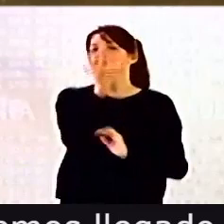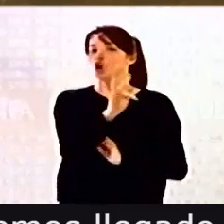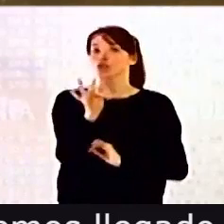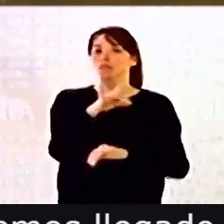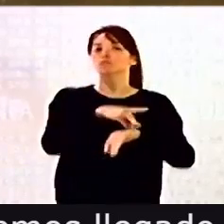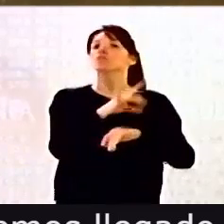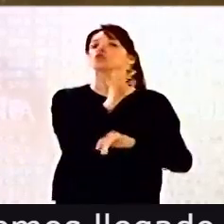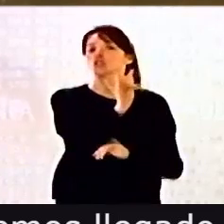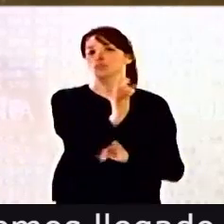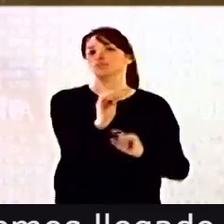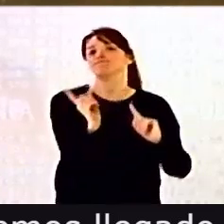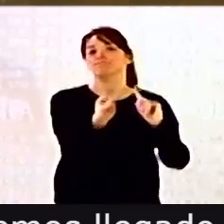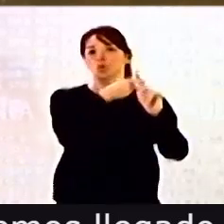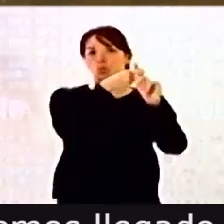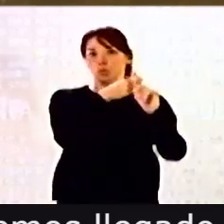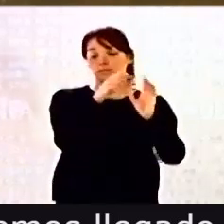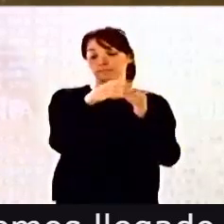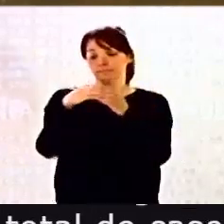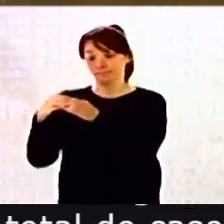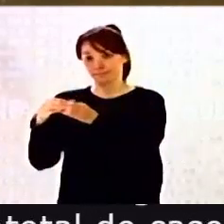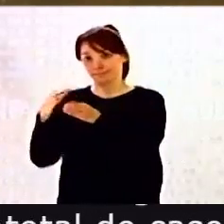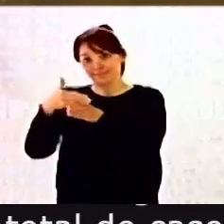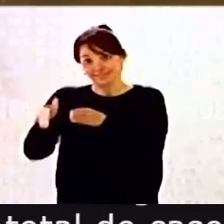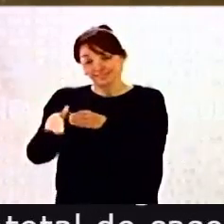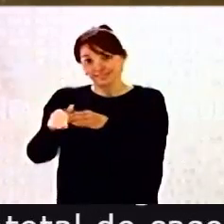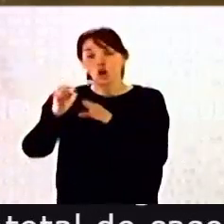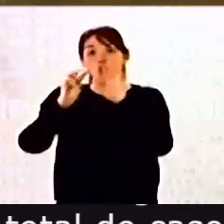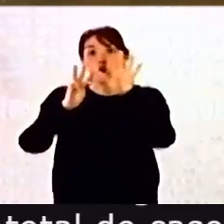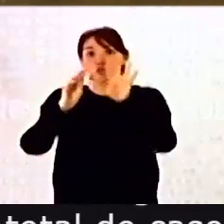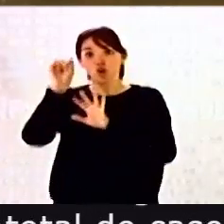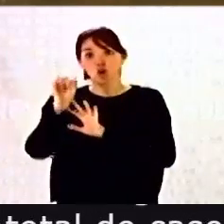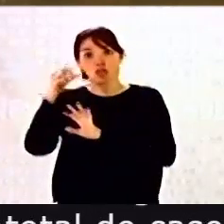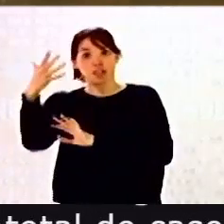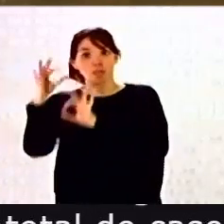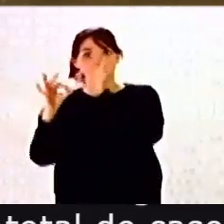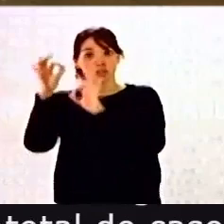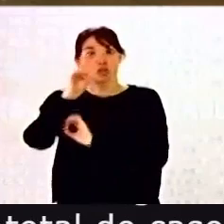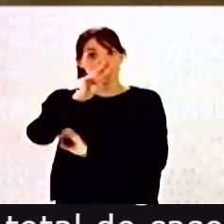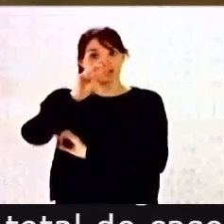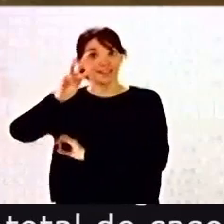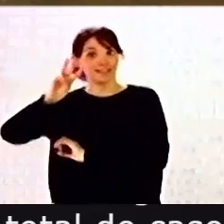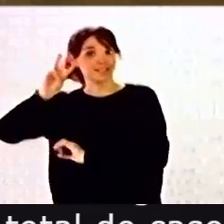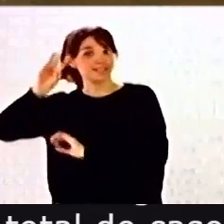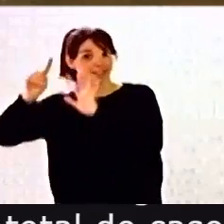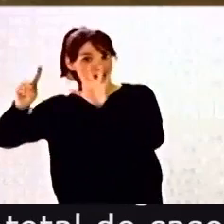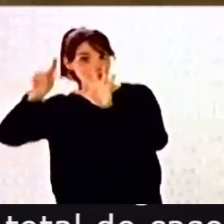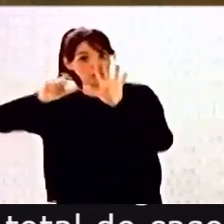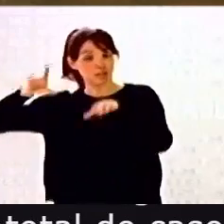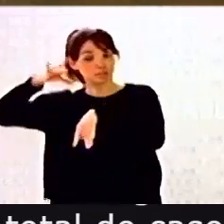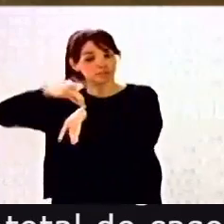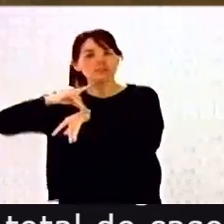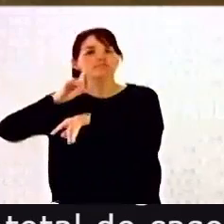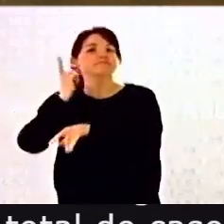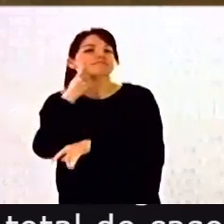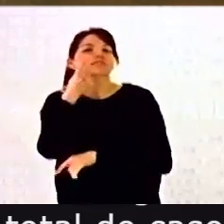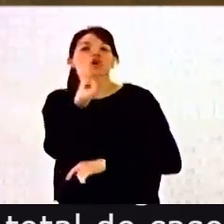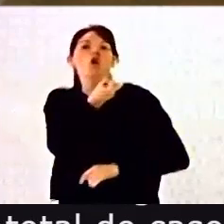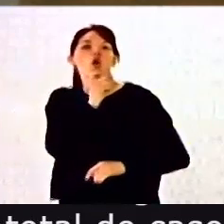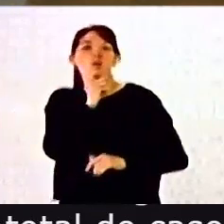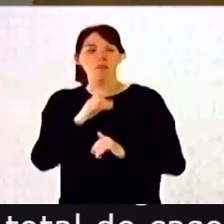Y 236, es decir, un 8,5%, han sido diagnosticados por los que